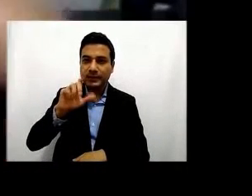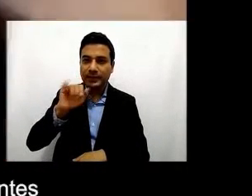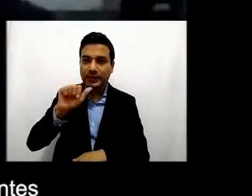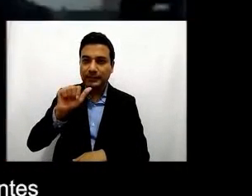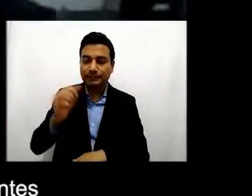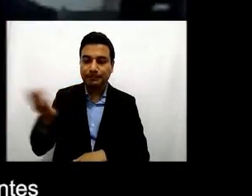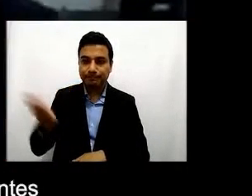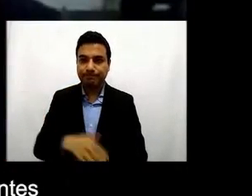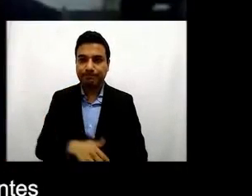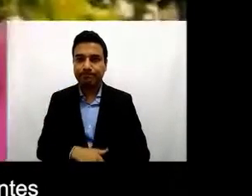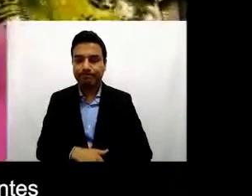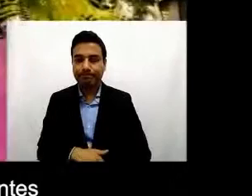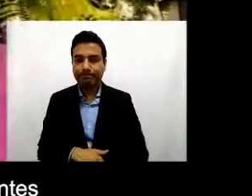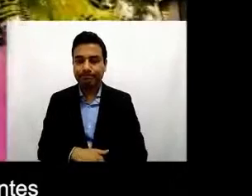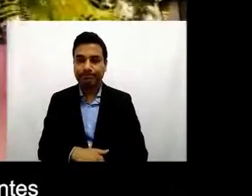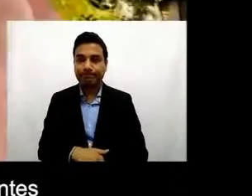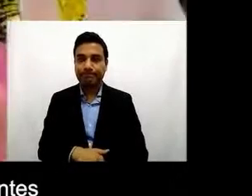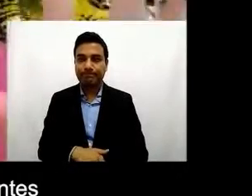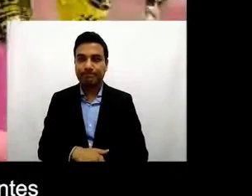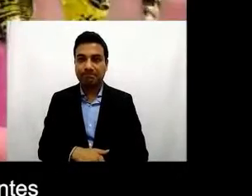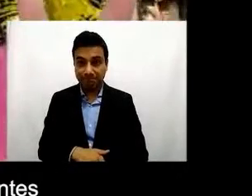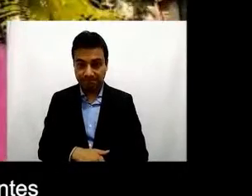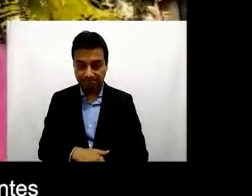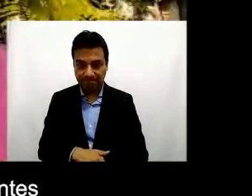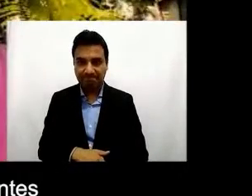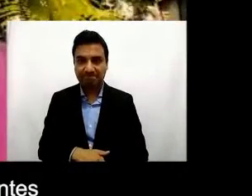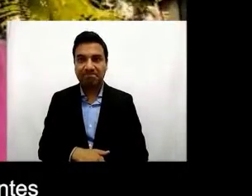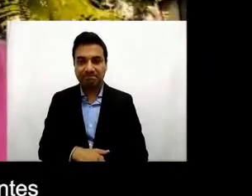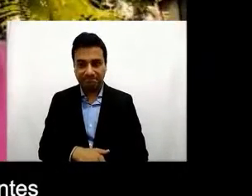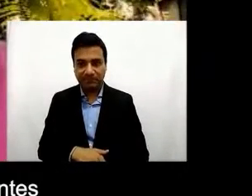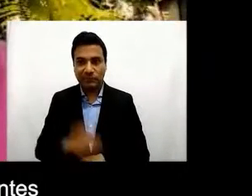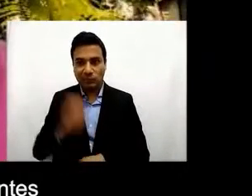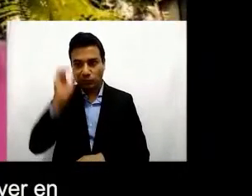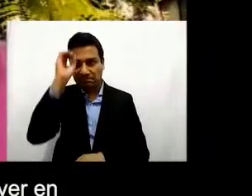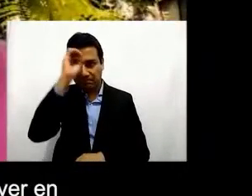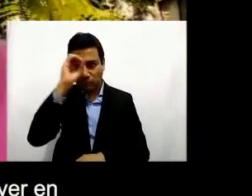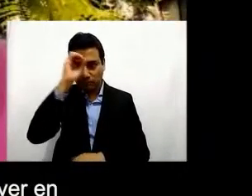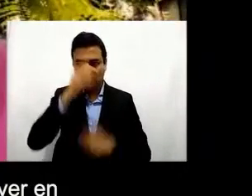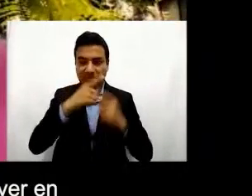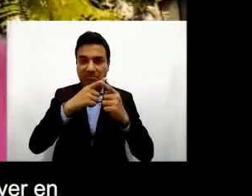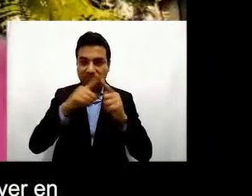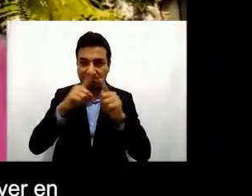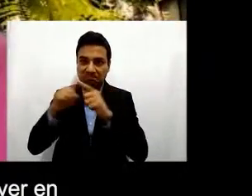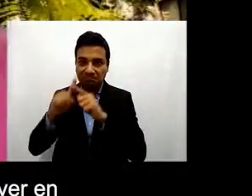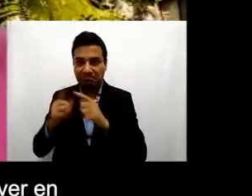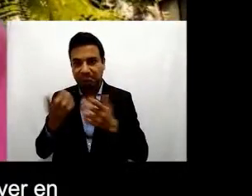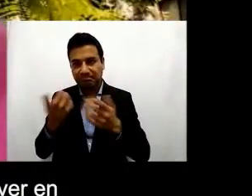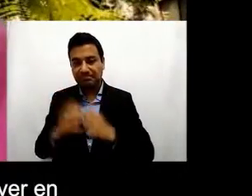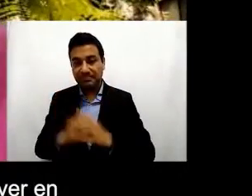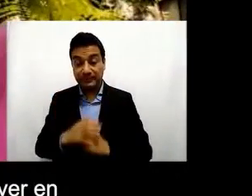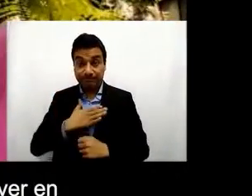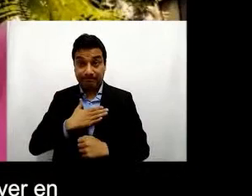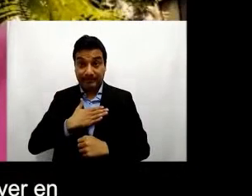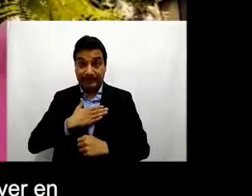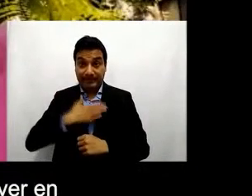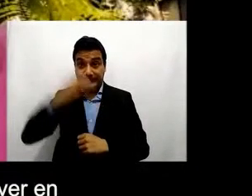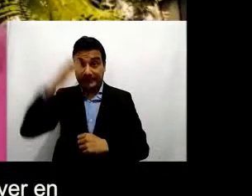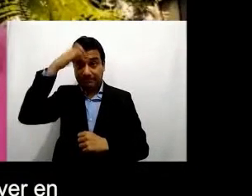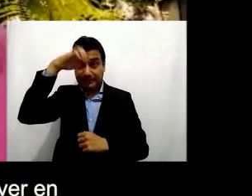Yo, justo qué bueno que hablabas de estas diferentes perspectivas. Yo, desde mi perspectiva y lo que nos ha tocado ver en